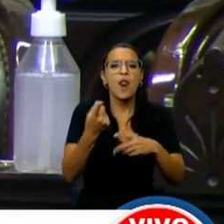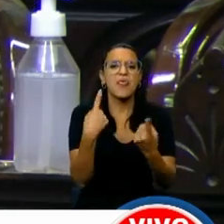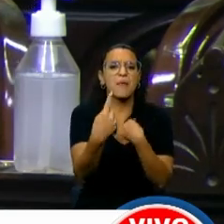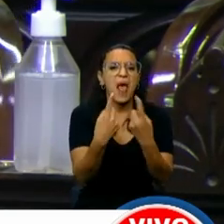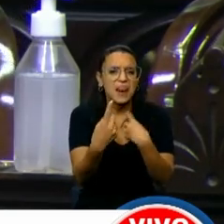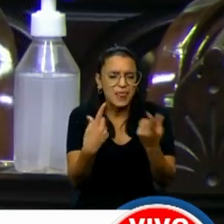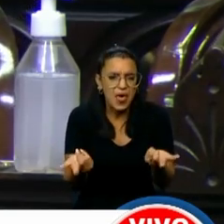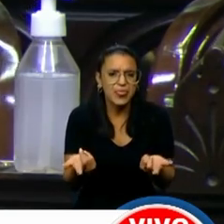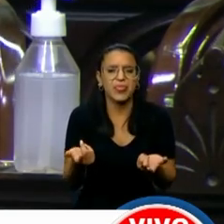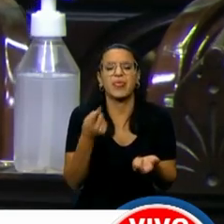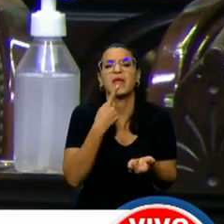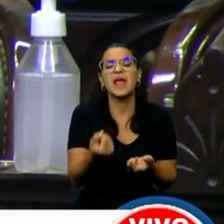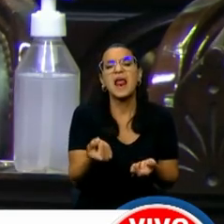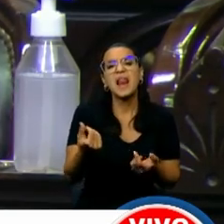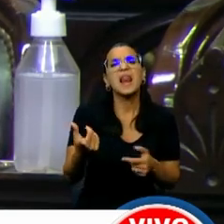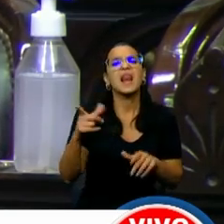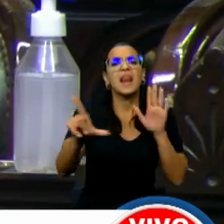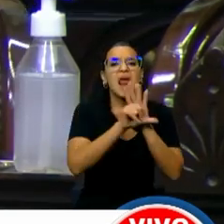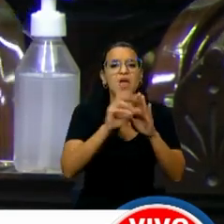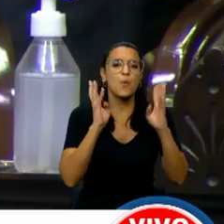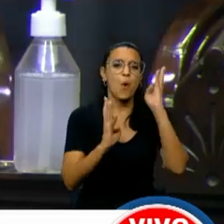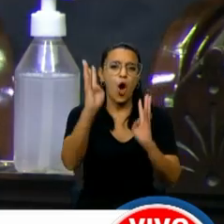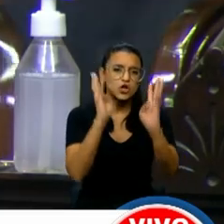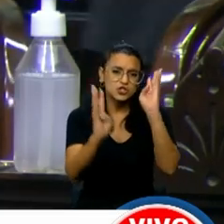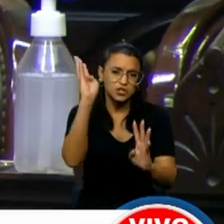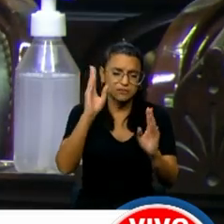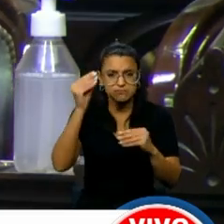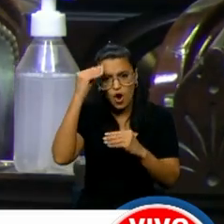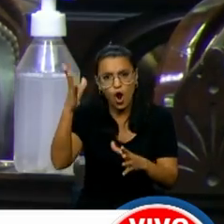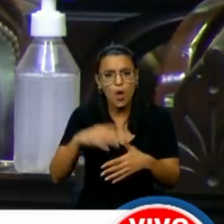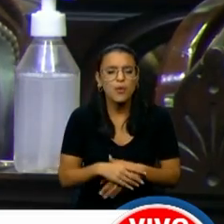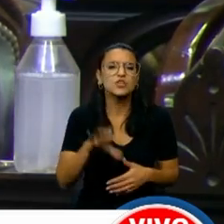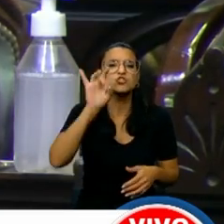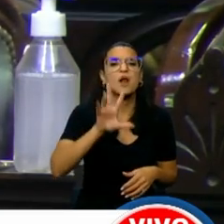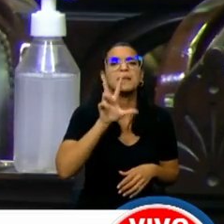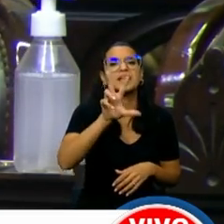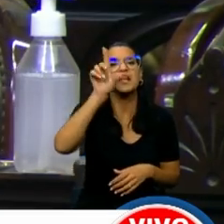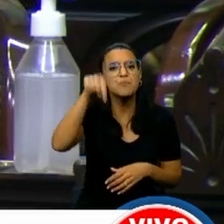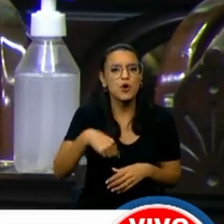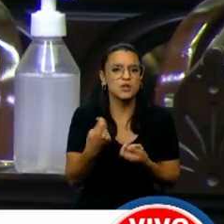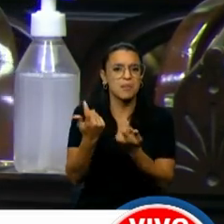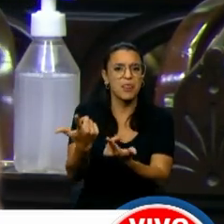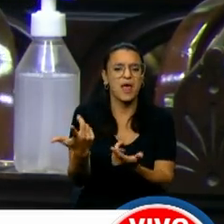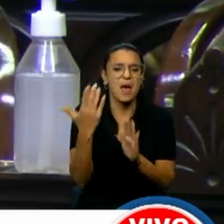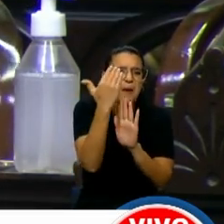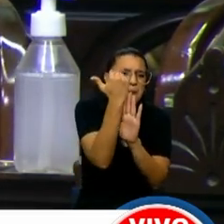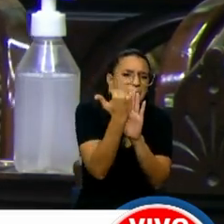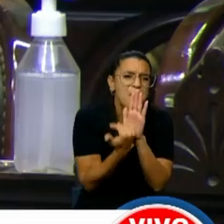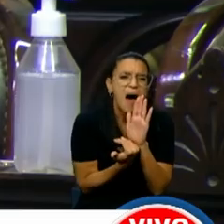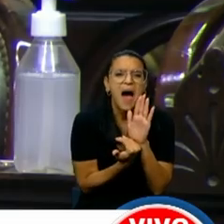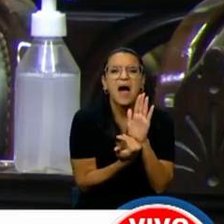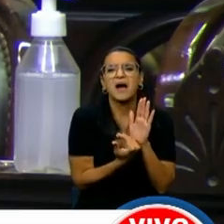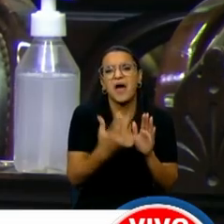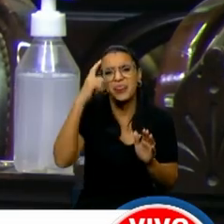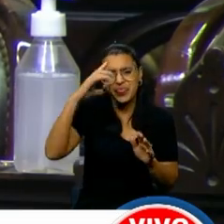se olvidan de la ley de bosques asignando sólo un 3% la partida más baja en la última